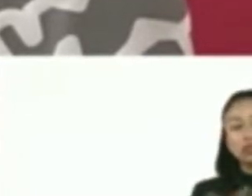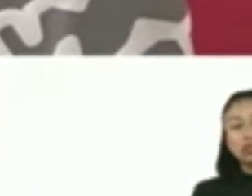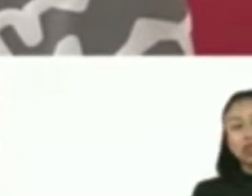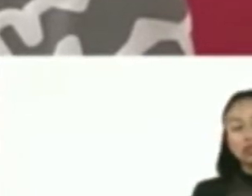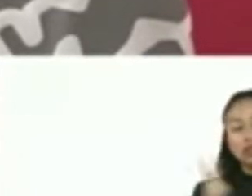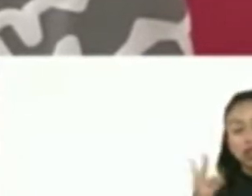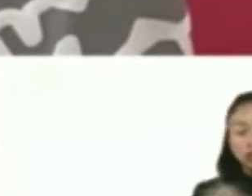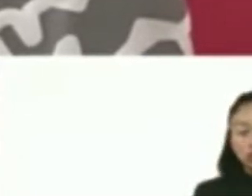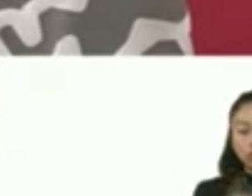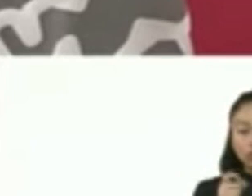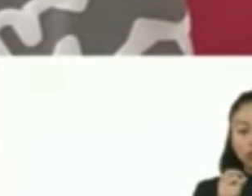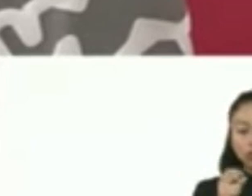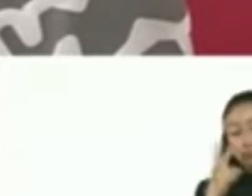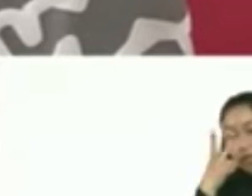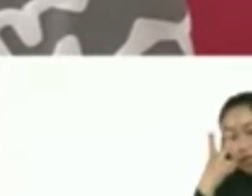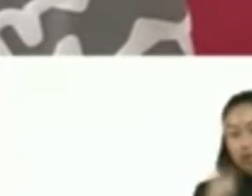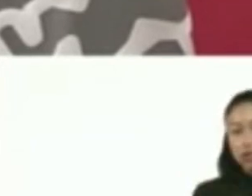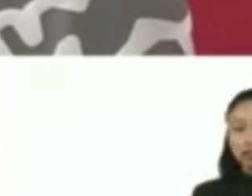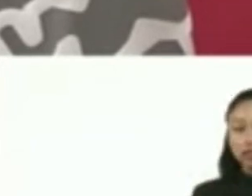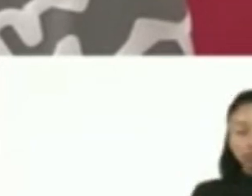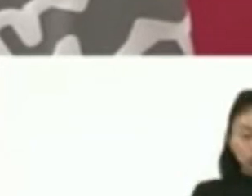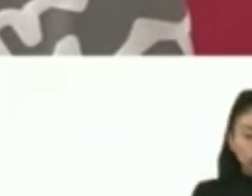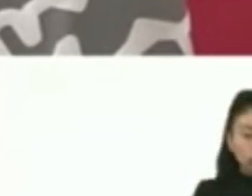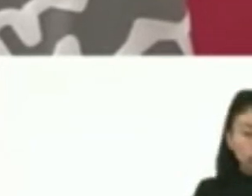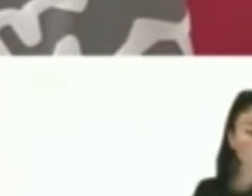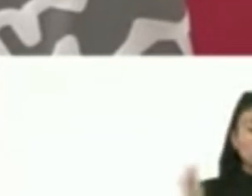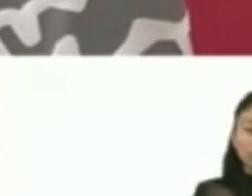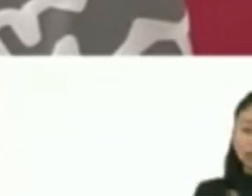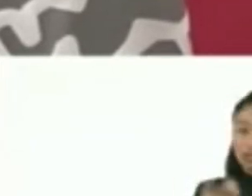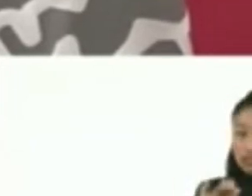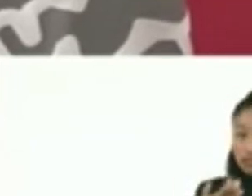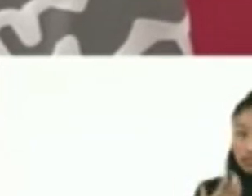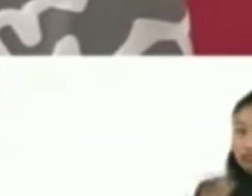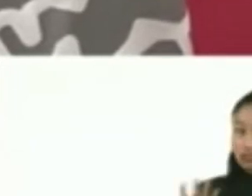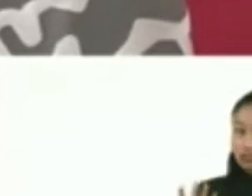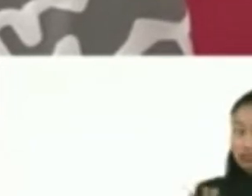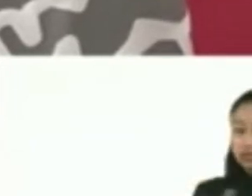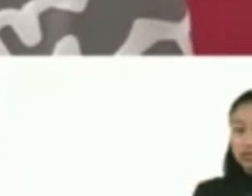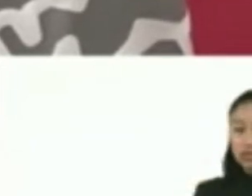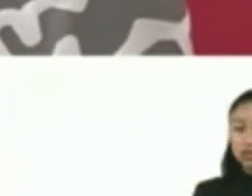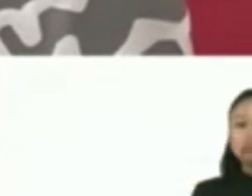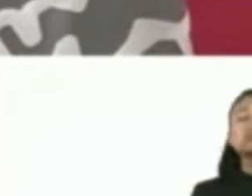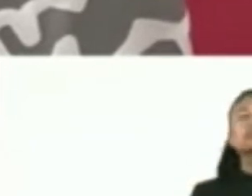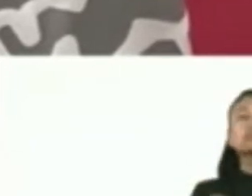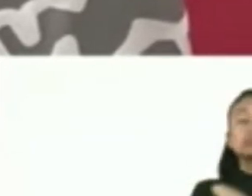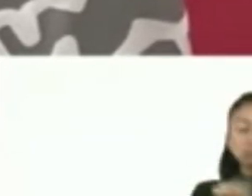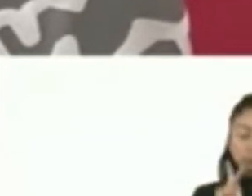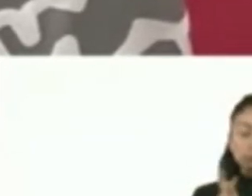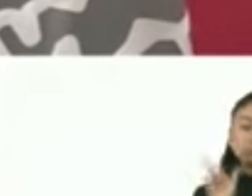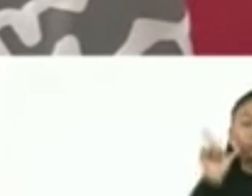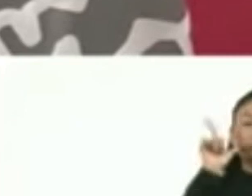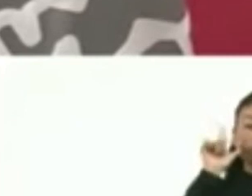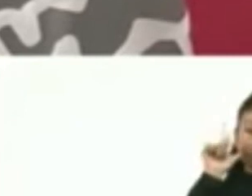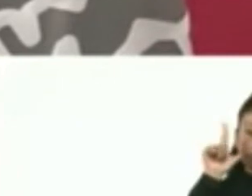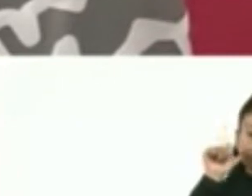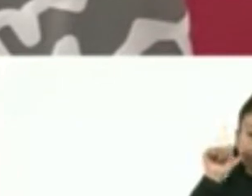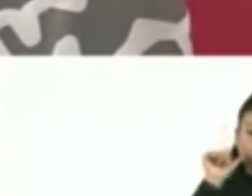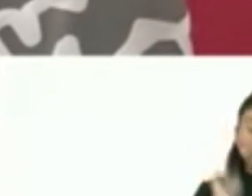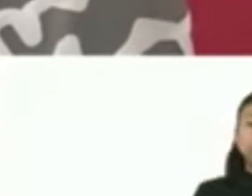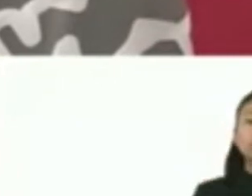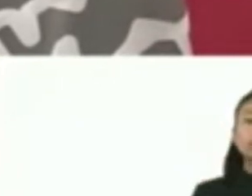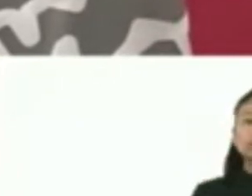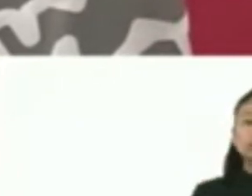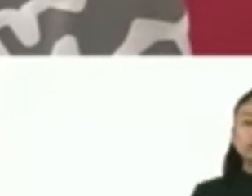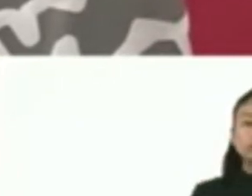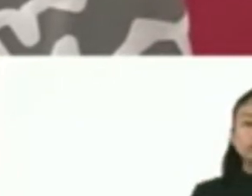además implicaría cerrar el aeropuerto internacional de la Ciudad de México. La jefa de gobierno de la Ciudad de México, Claudia Sheinbaum, invitó a los